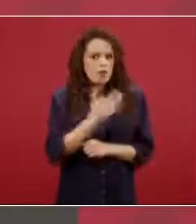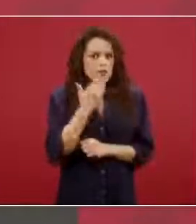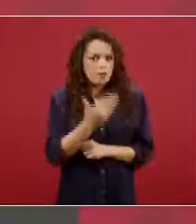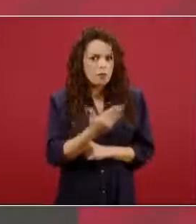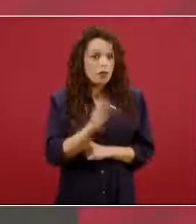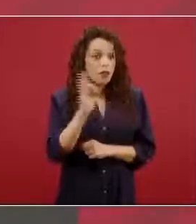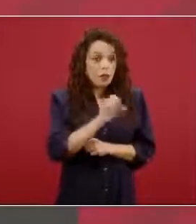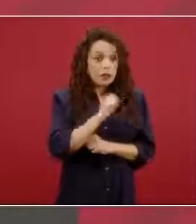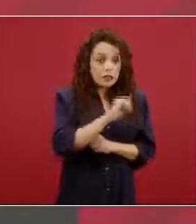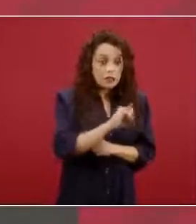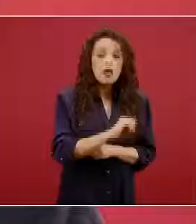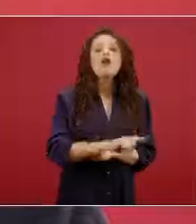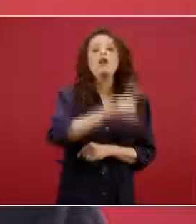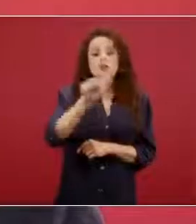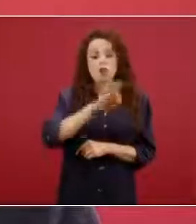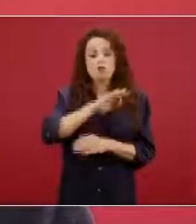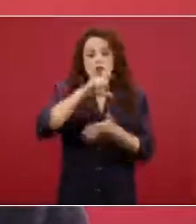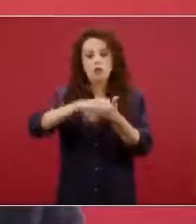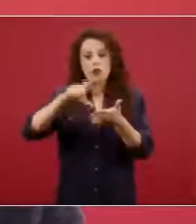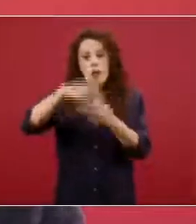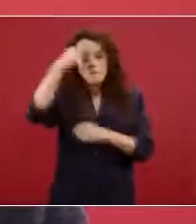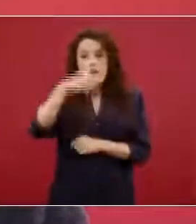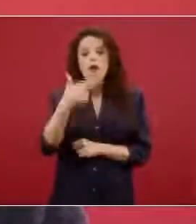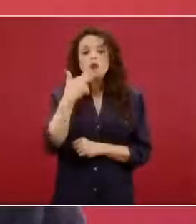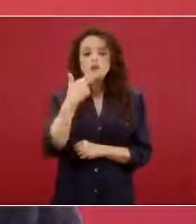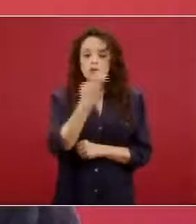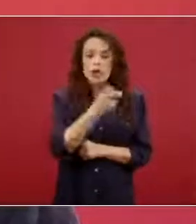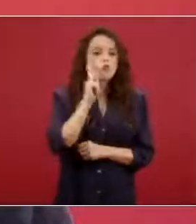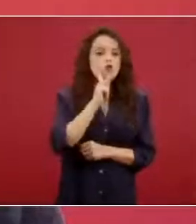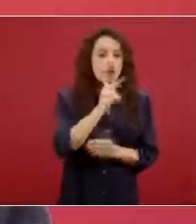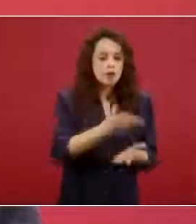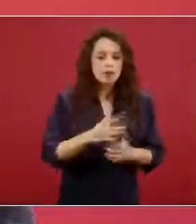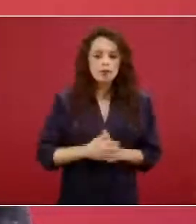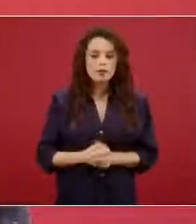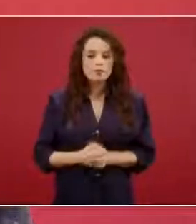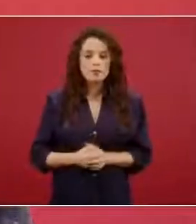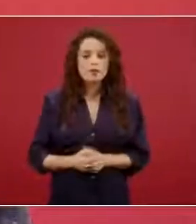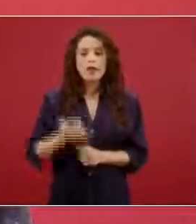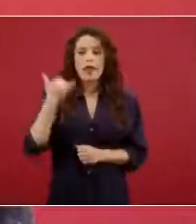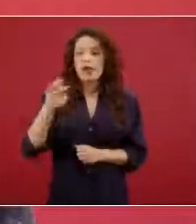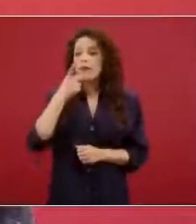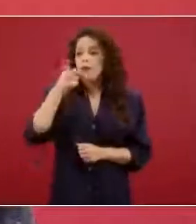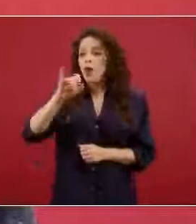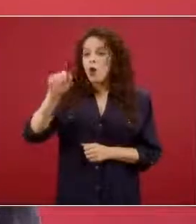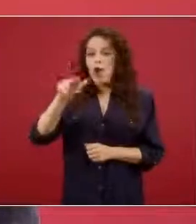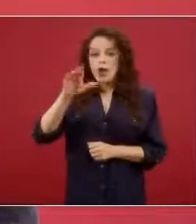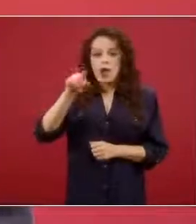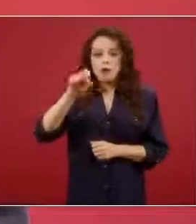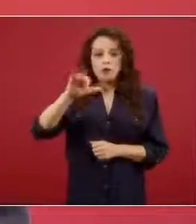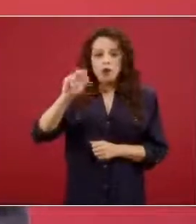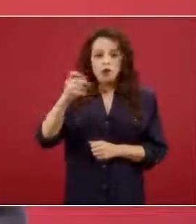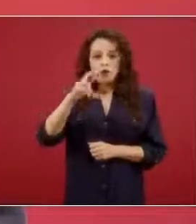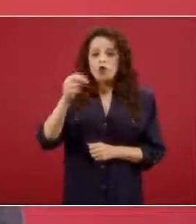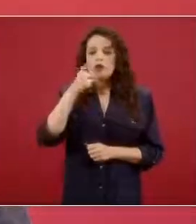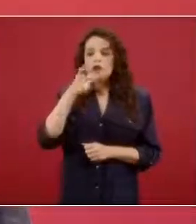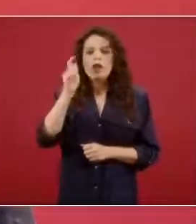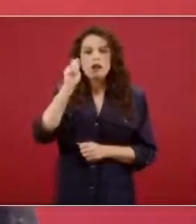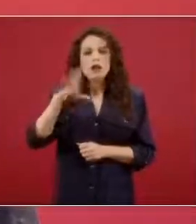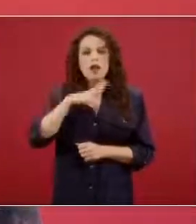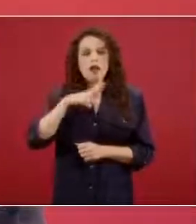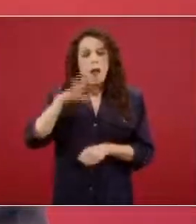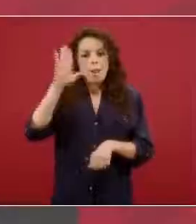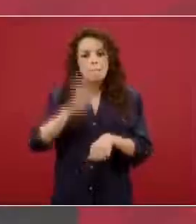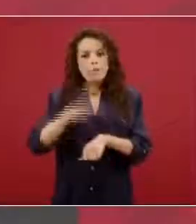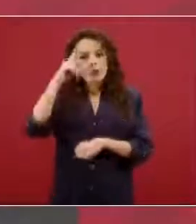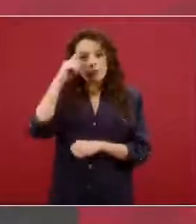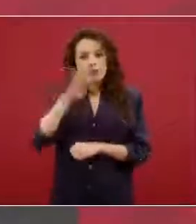y uso de estas pruebas. Y la consecuencia que anticipa Juan Carlos Machorro es correcta. En la medida en que tengamos instrumentos de detección más